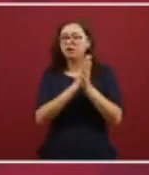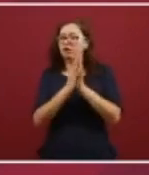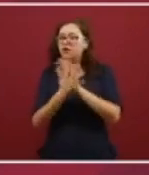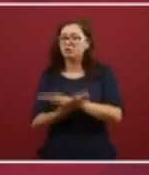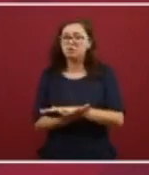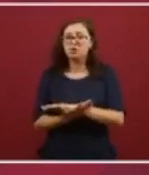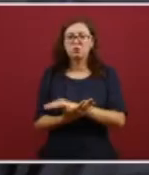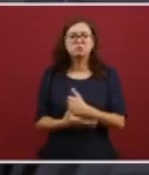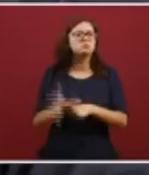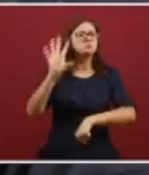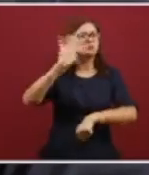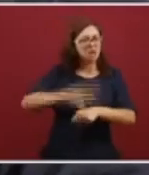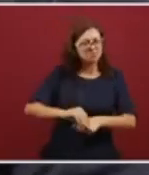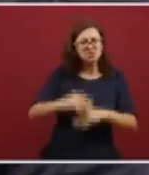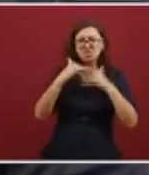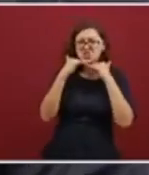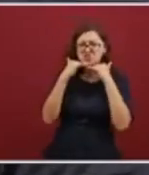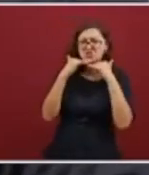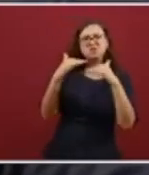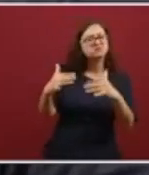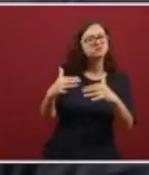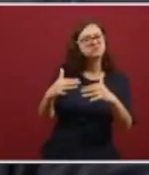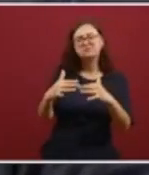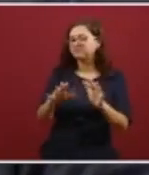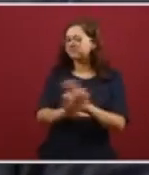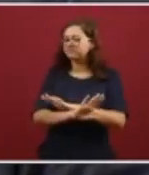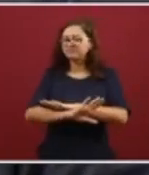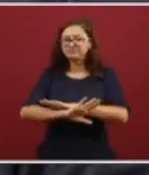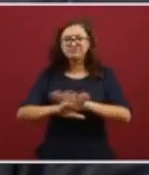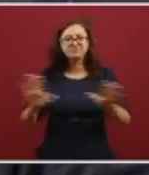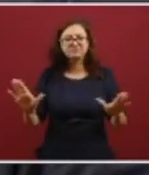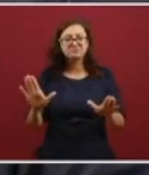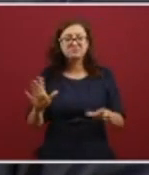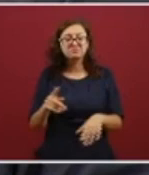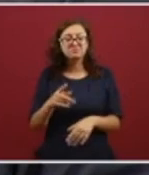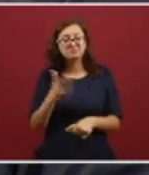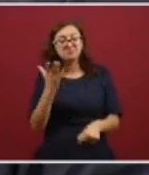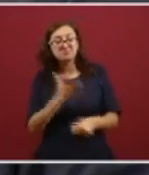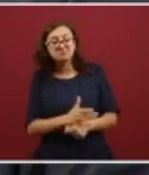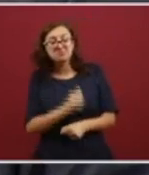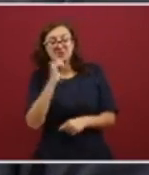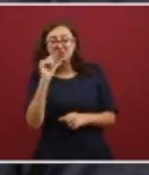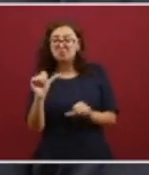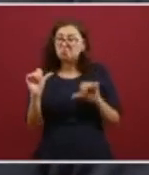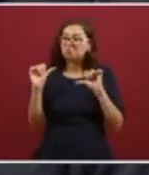tolerada, ya no hay impunidad tolerada,